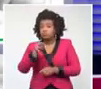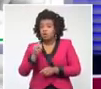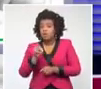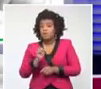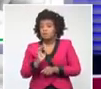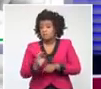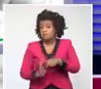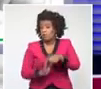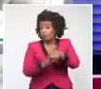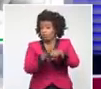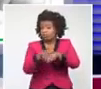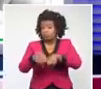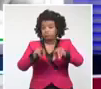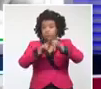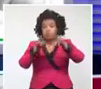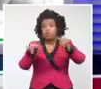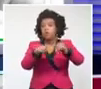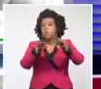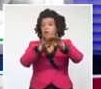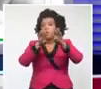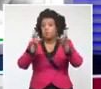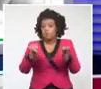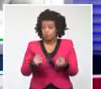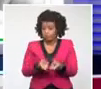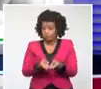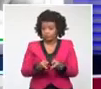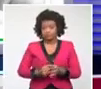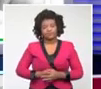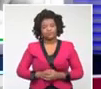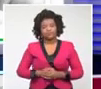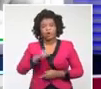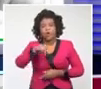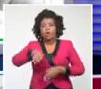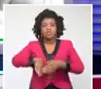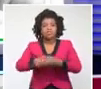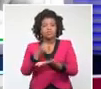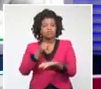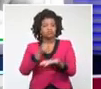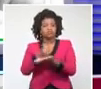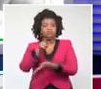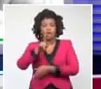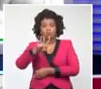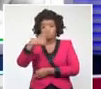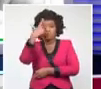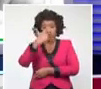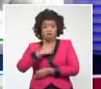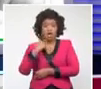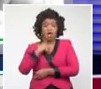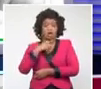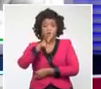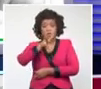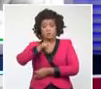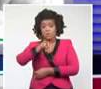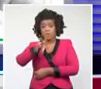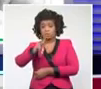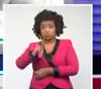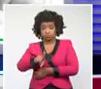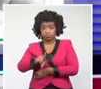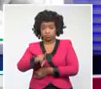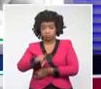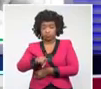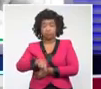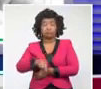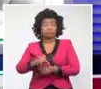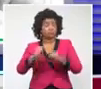de la COVID-19 en Cuba y el resto del mundo. Hoy es miércoles 14 de abril del año 2021. Una tensa